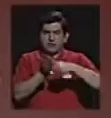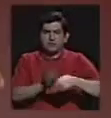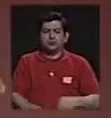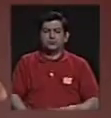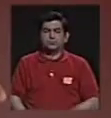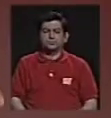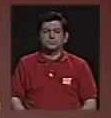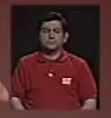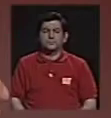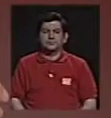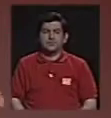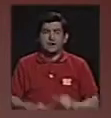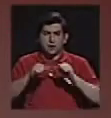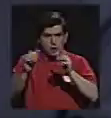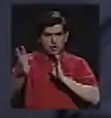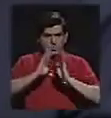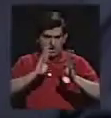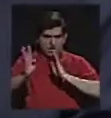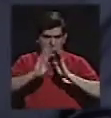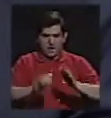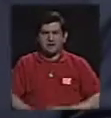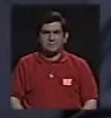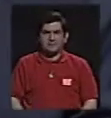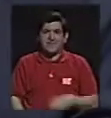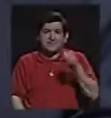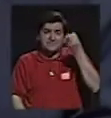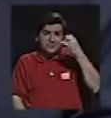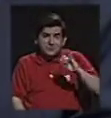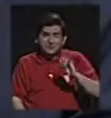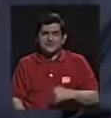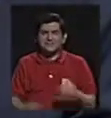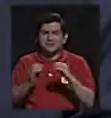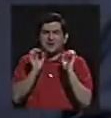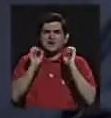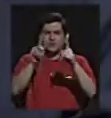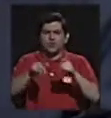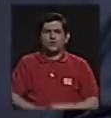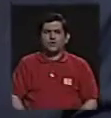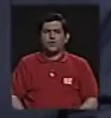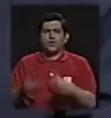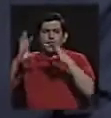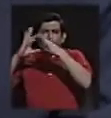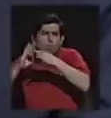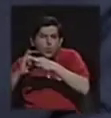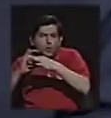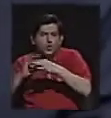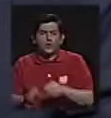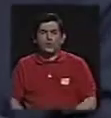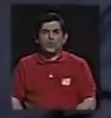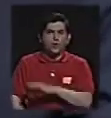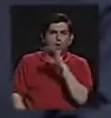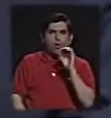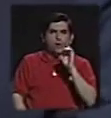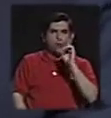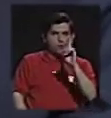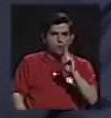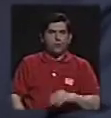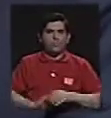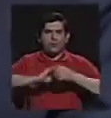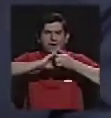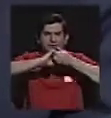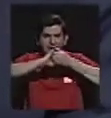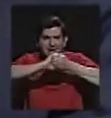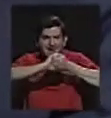¿verdad? Para continuar hablando de si es más factible una coalición unificada o a